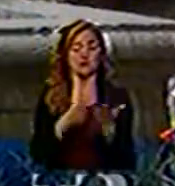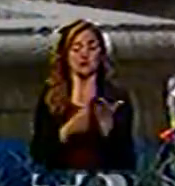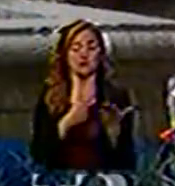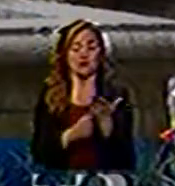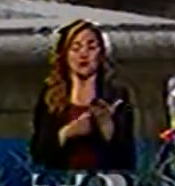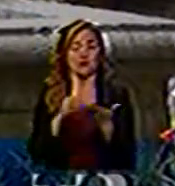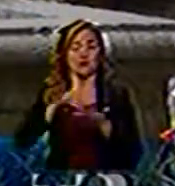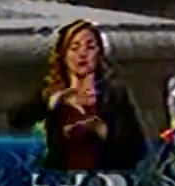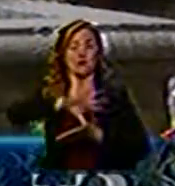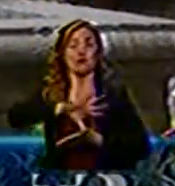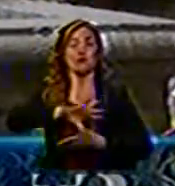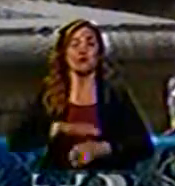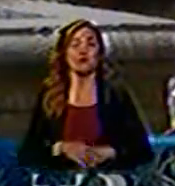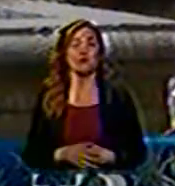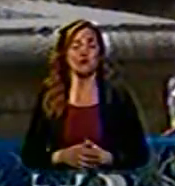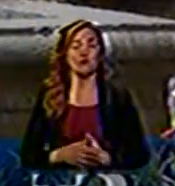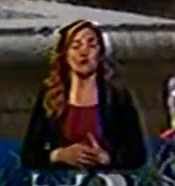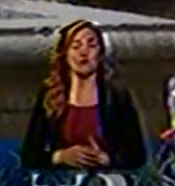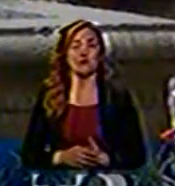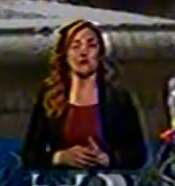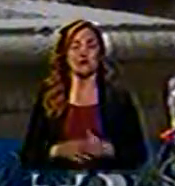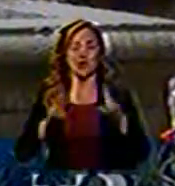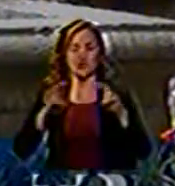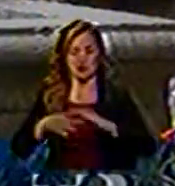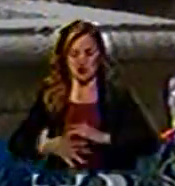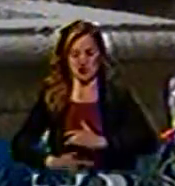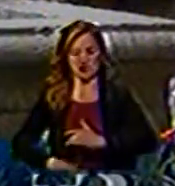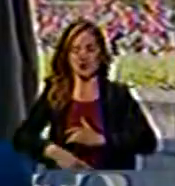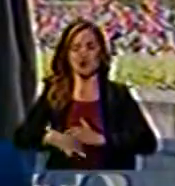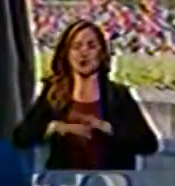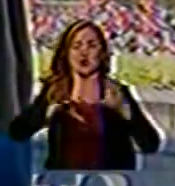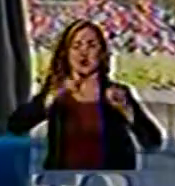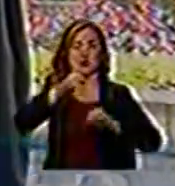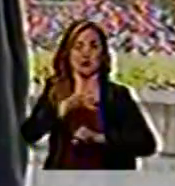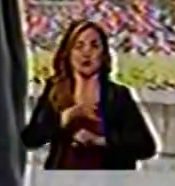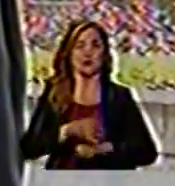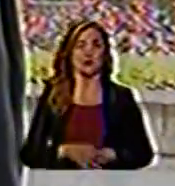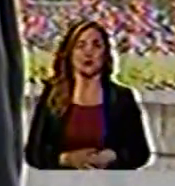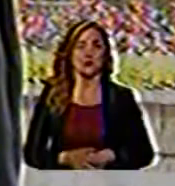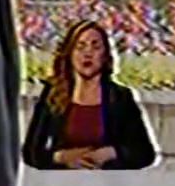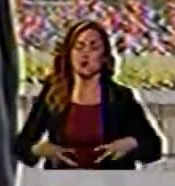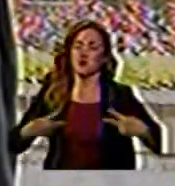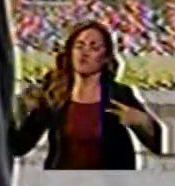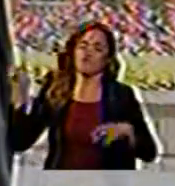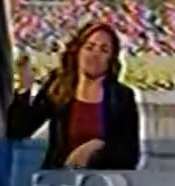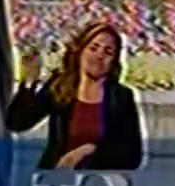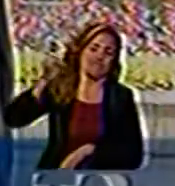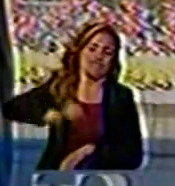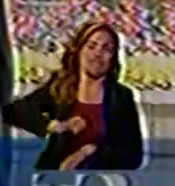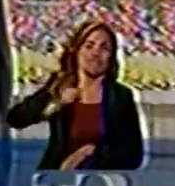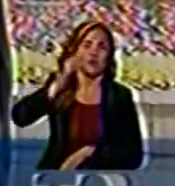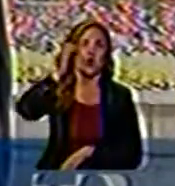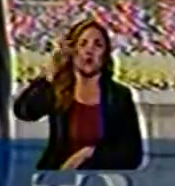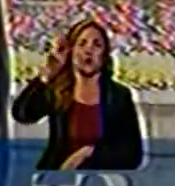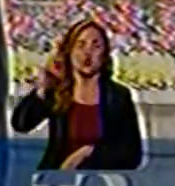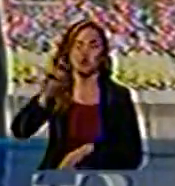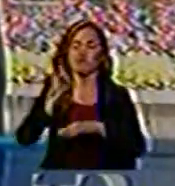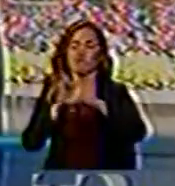el legislativo de la despenalización del aborto por violación. Sí a la vida. Esa es la opinión de la